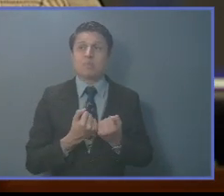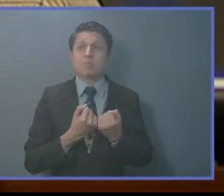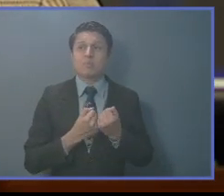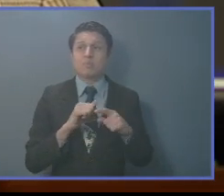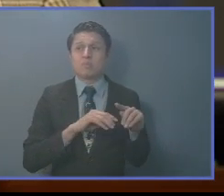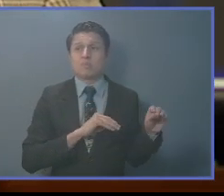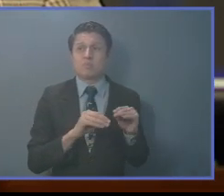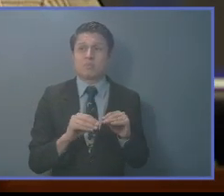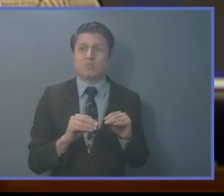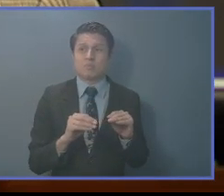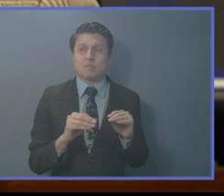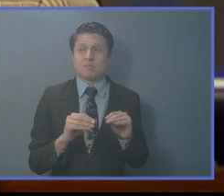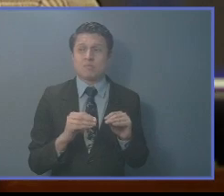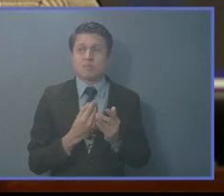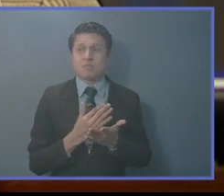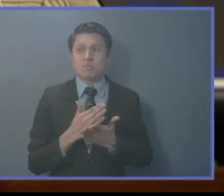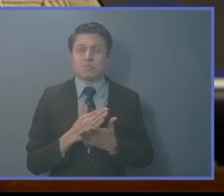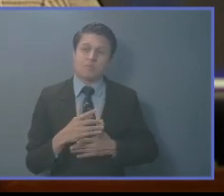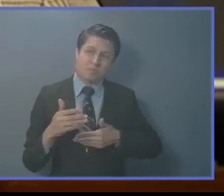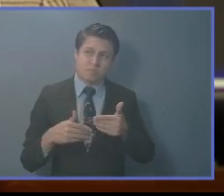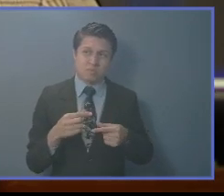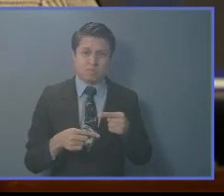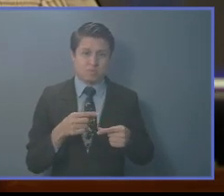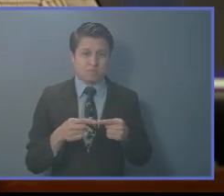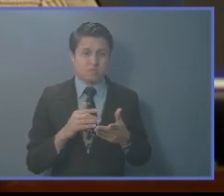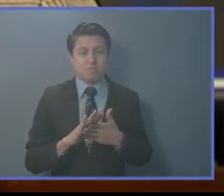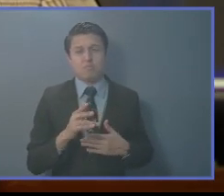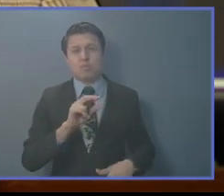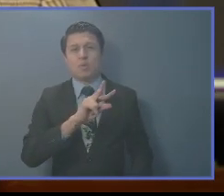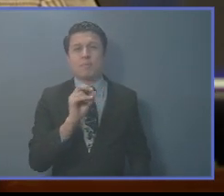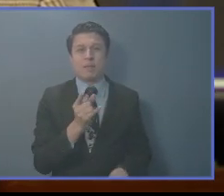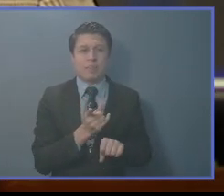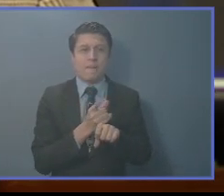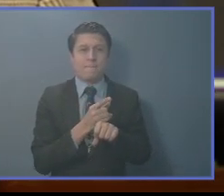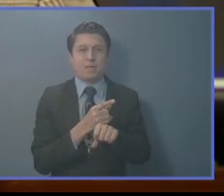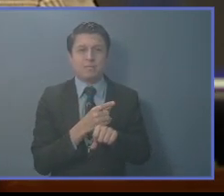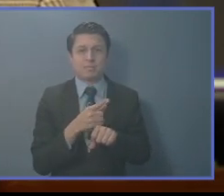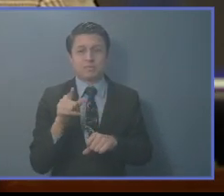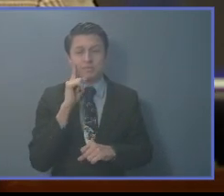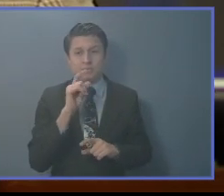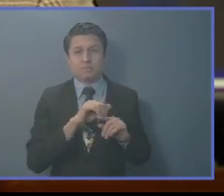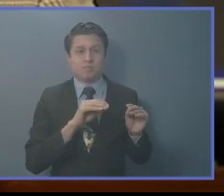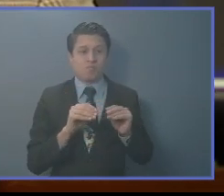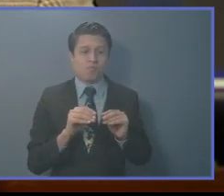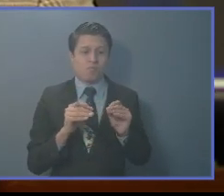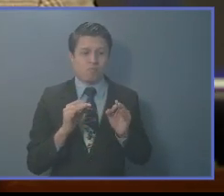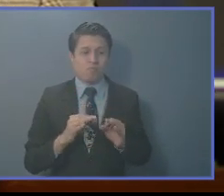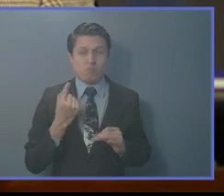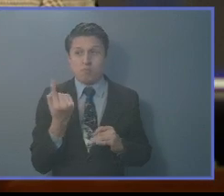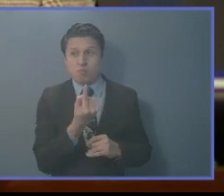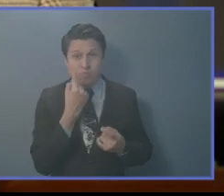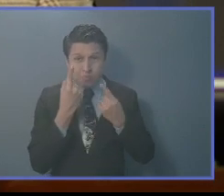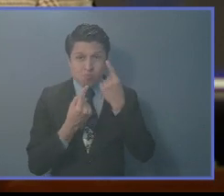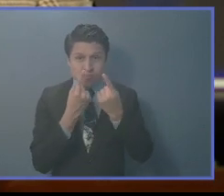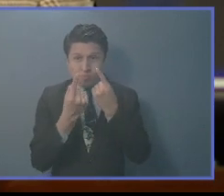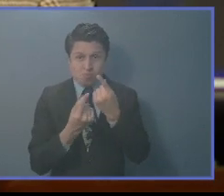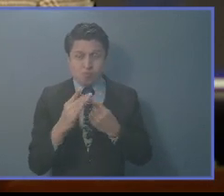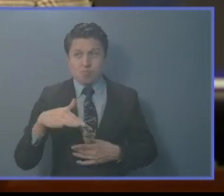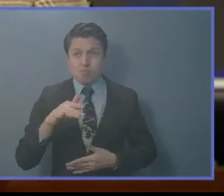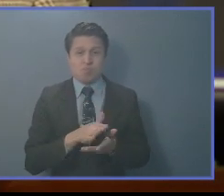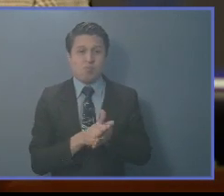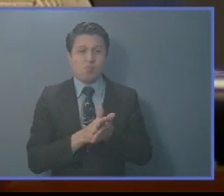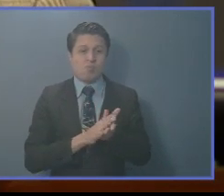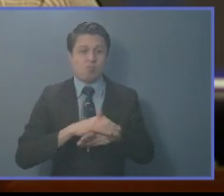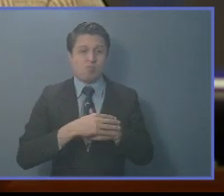manos frecuente y exhaustivo durante al menos 20 segundos. Debe proveerse a los trabajadores, clientes y visitantes en el lugar de trabajo un lugar para lavarse las